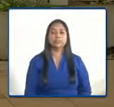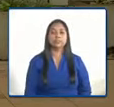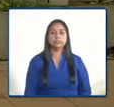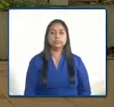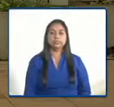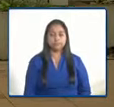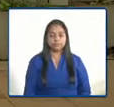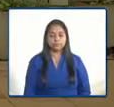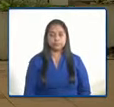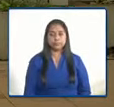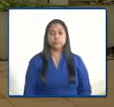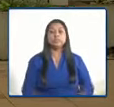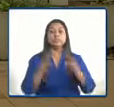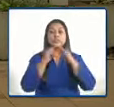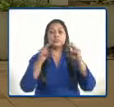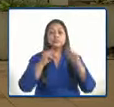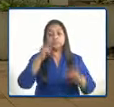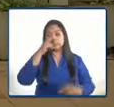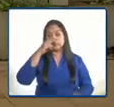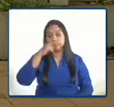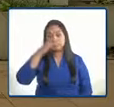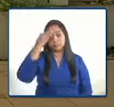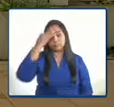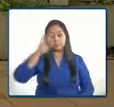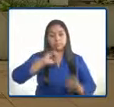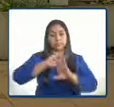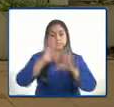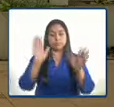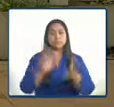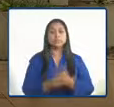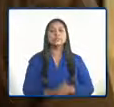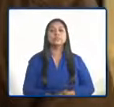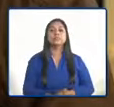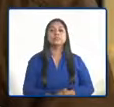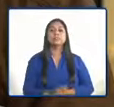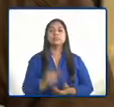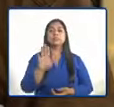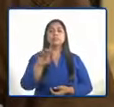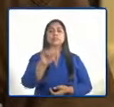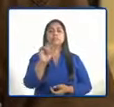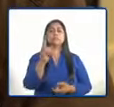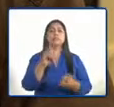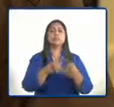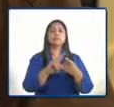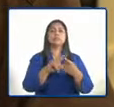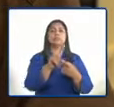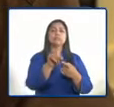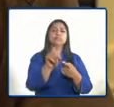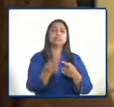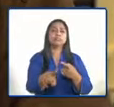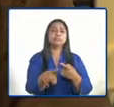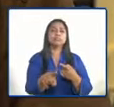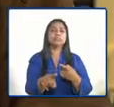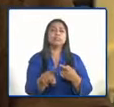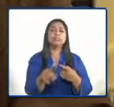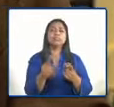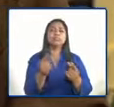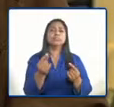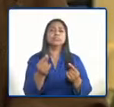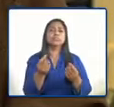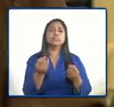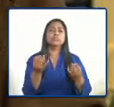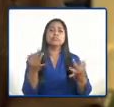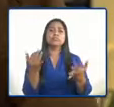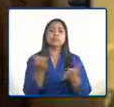Buenos días, señor director, qué gusto saludarlo. En primera instancia quisiera preguntarle cuántas